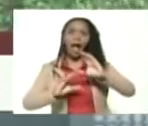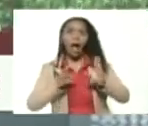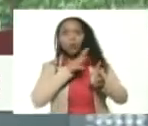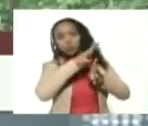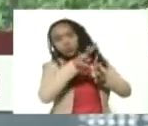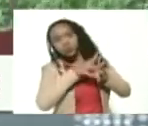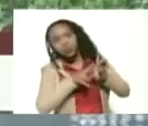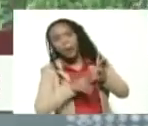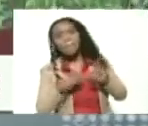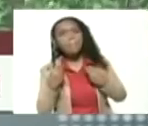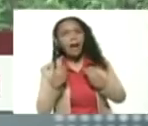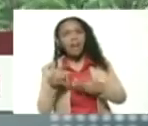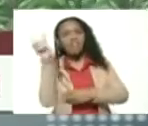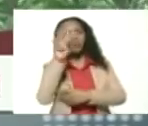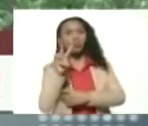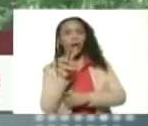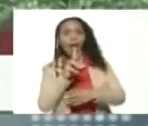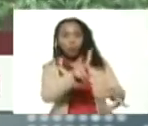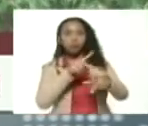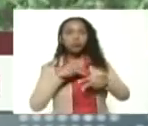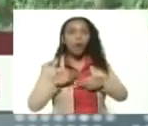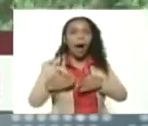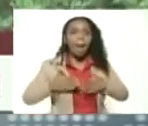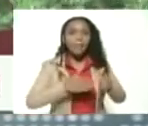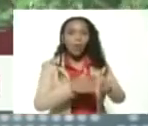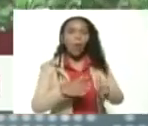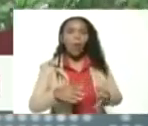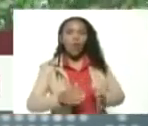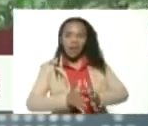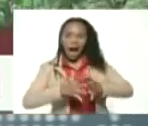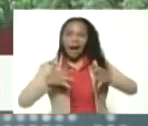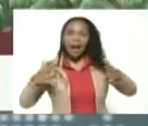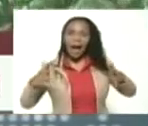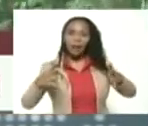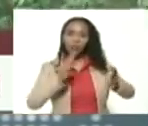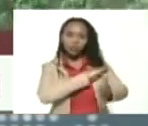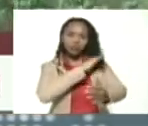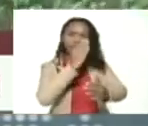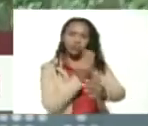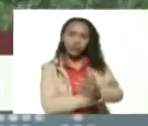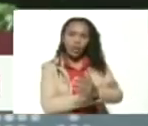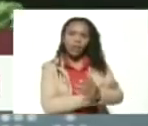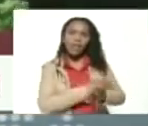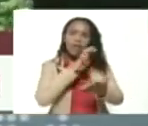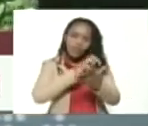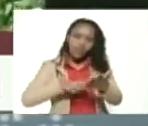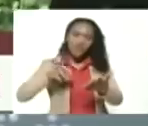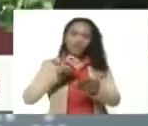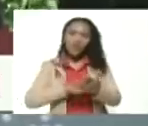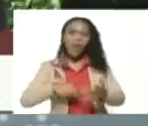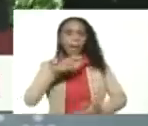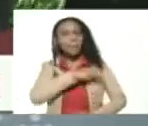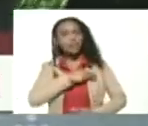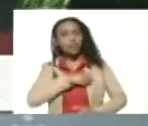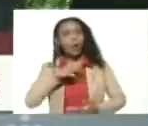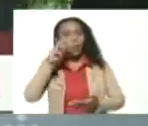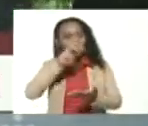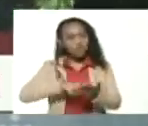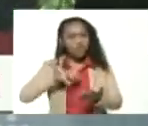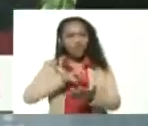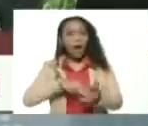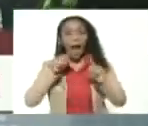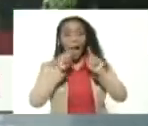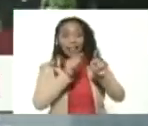estructurales, para que Venezuela tome el camino de una gran potencia agrícola a través de la gran misión AgroVenezuela. Ese